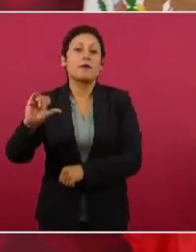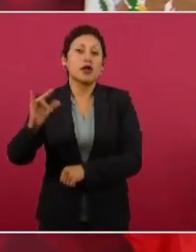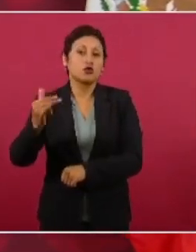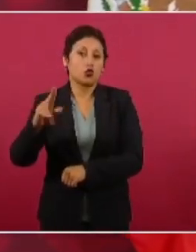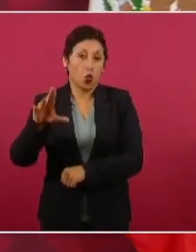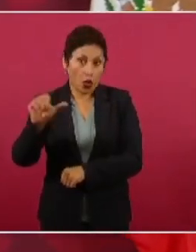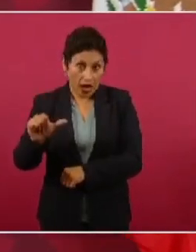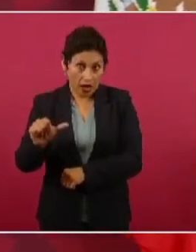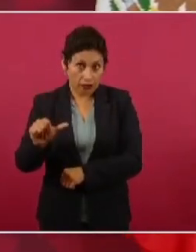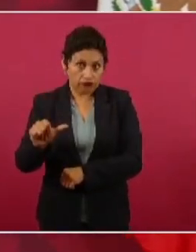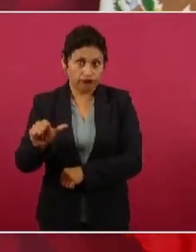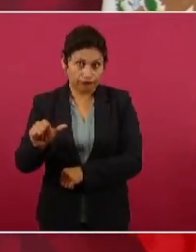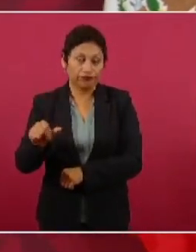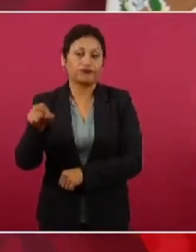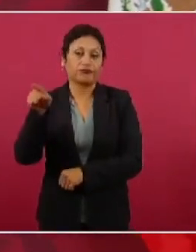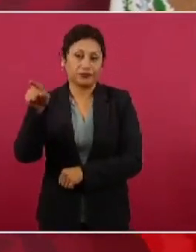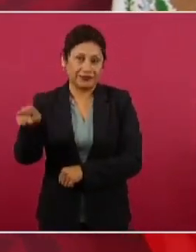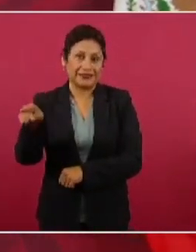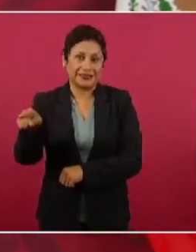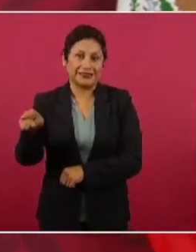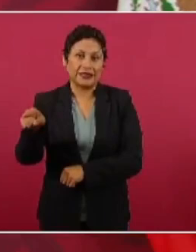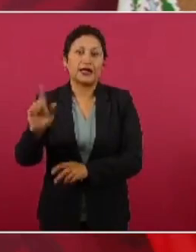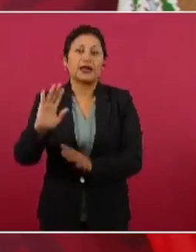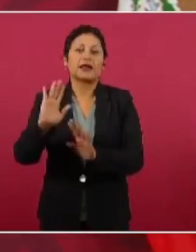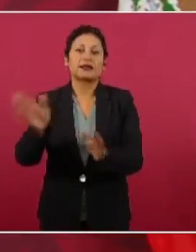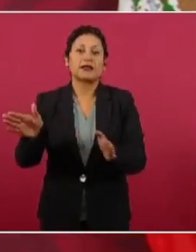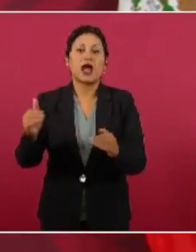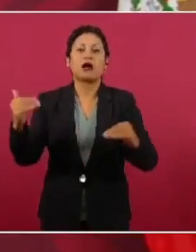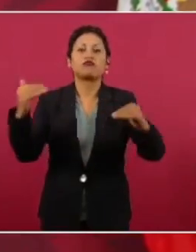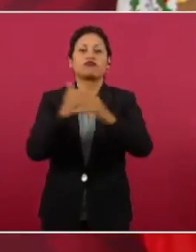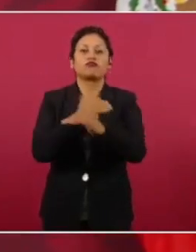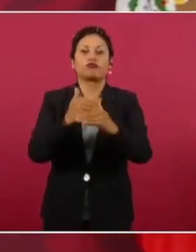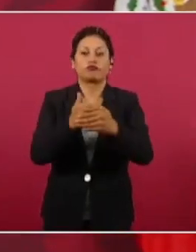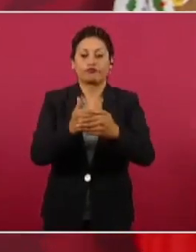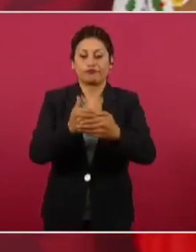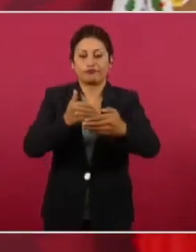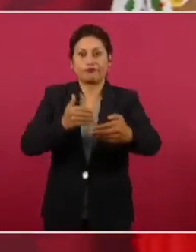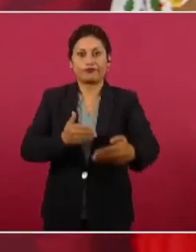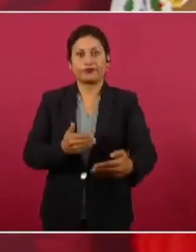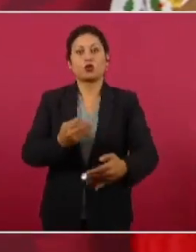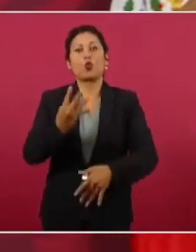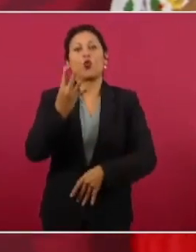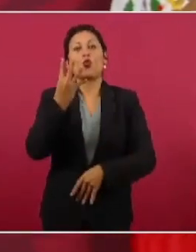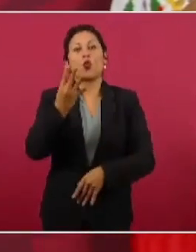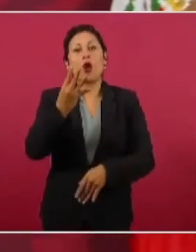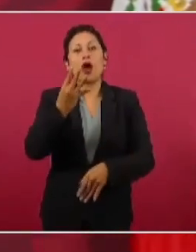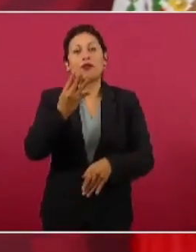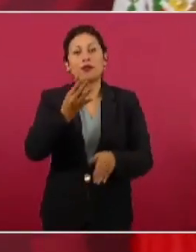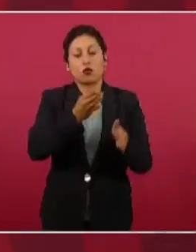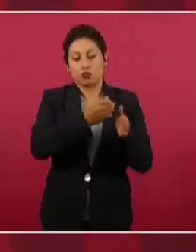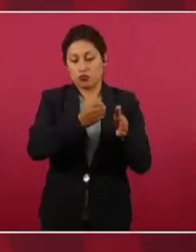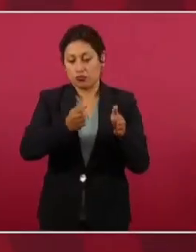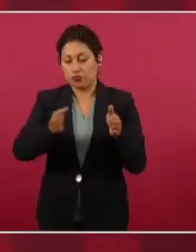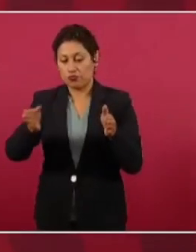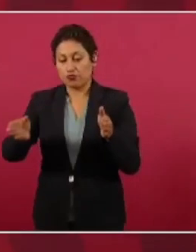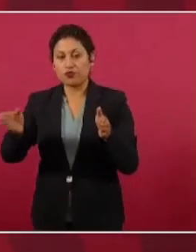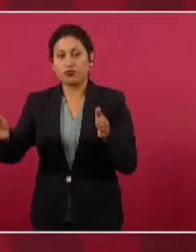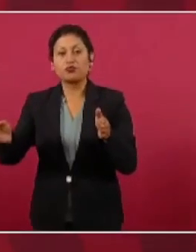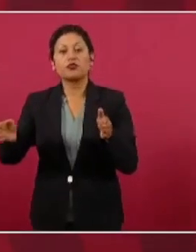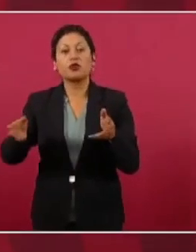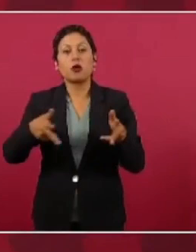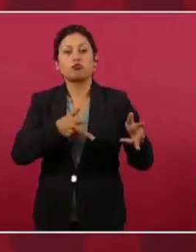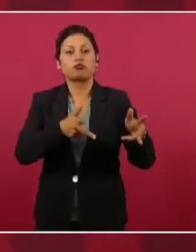Y estamos haciendo otras vías de modo de que se pueda llegar muy